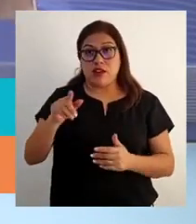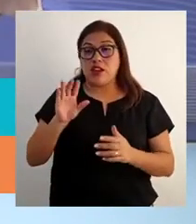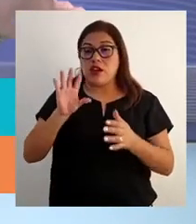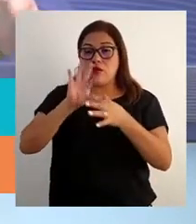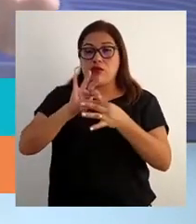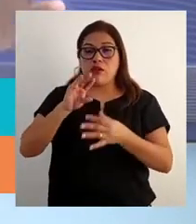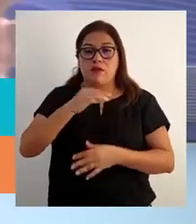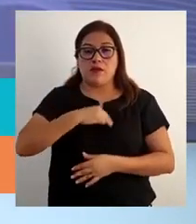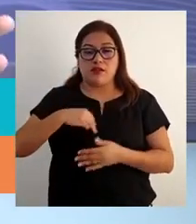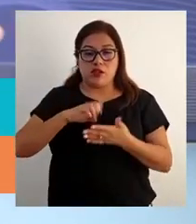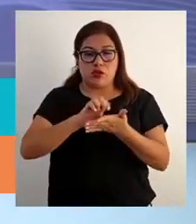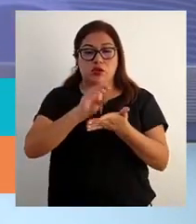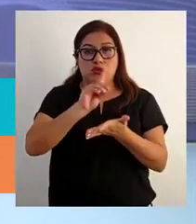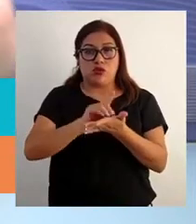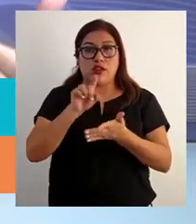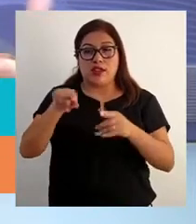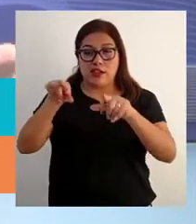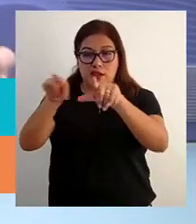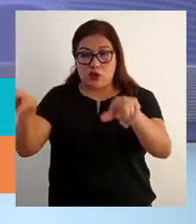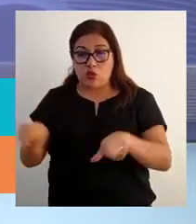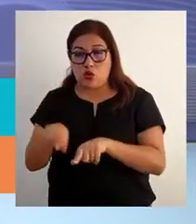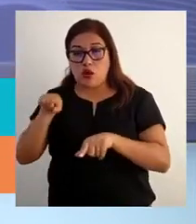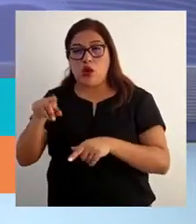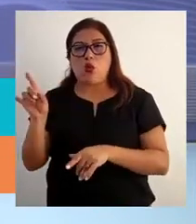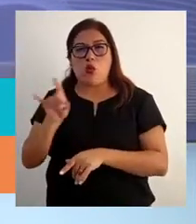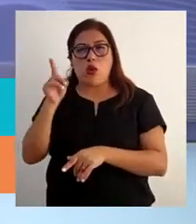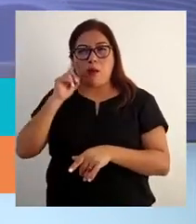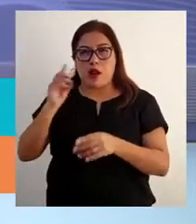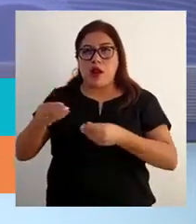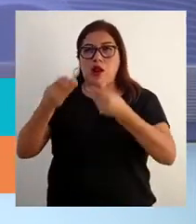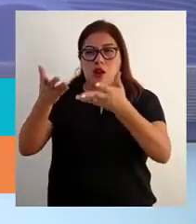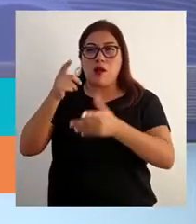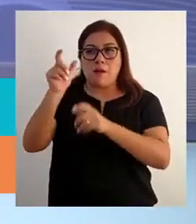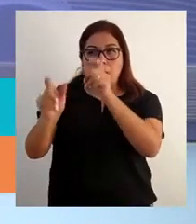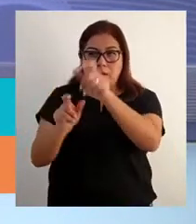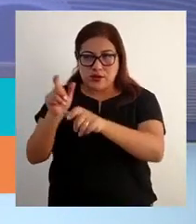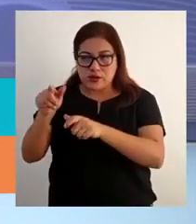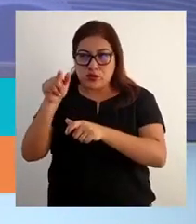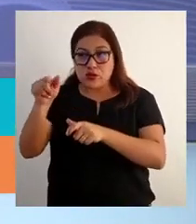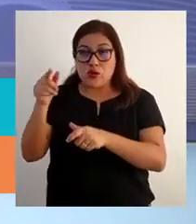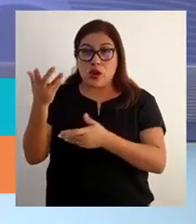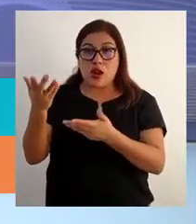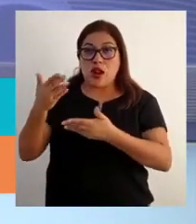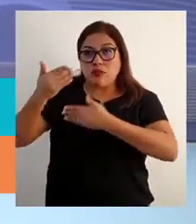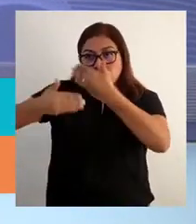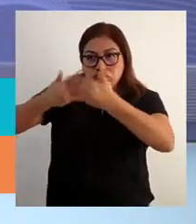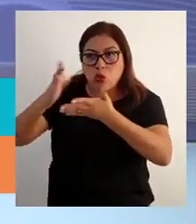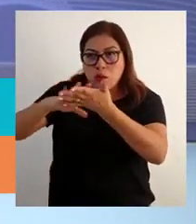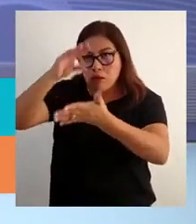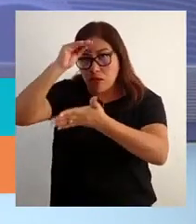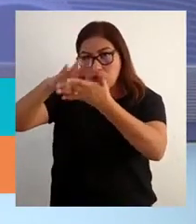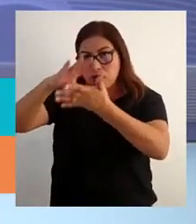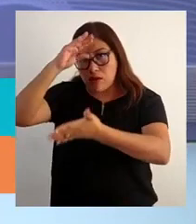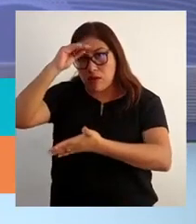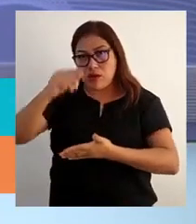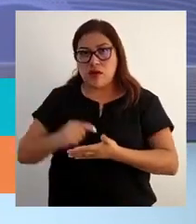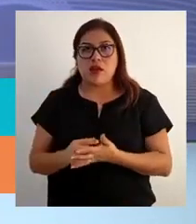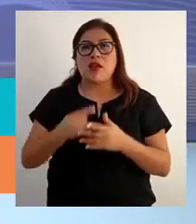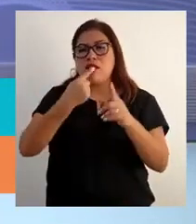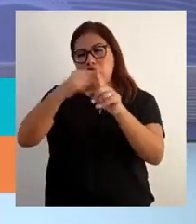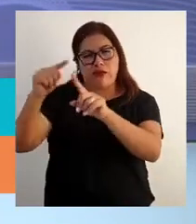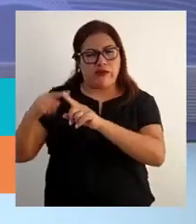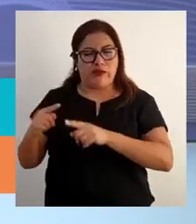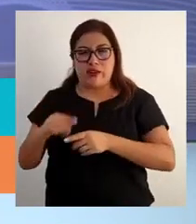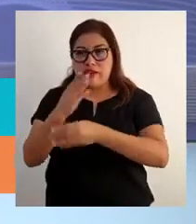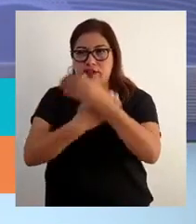que este tipo de espacios sensoriales eran útiles para mejorar los procesos de aprendizaje. No solamente estudiantes con sordocera, sino con discapacidad en general. Luego de 10